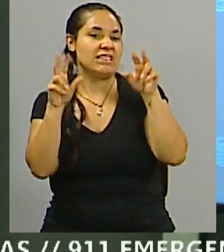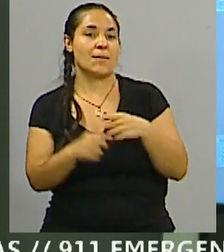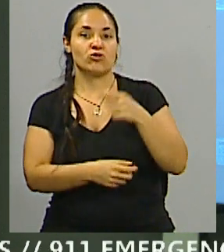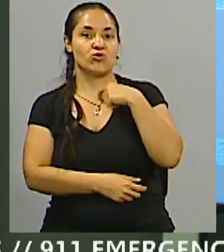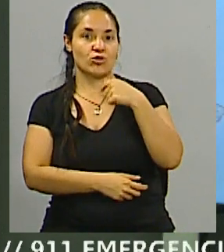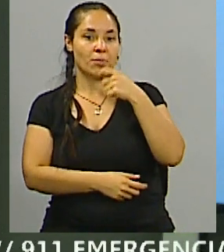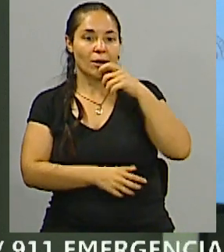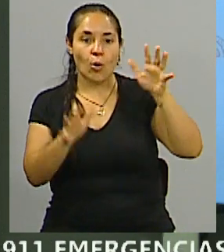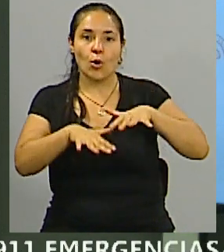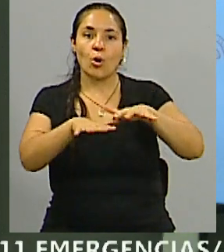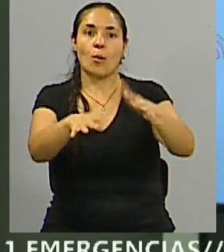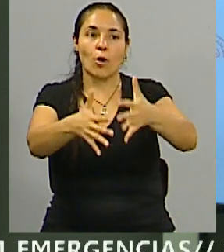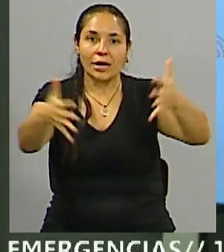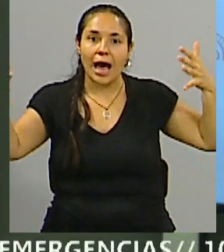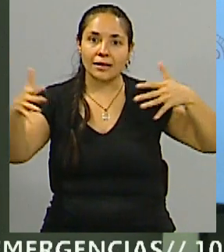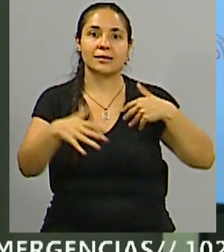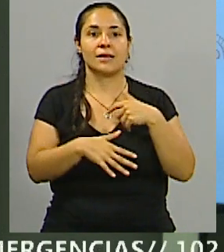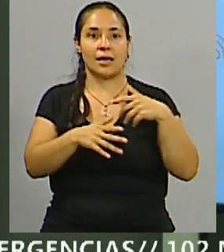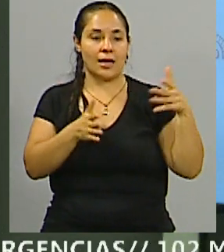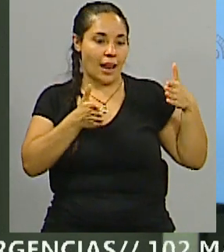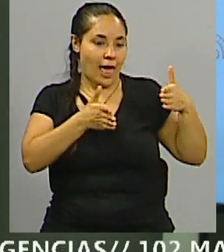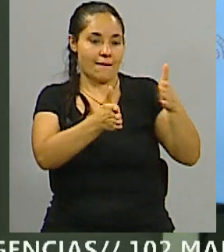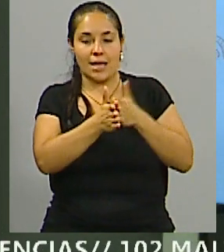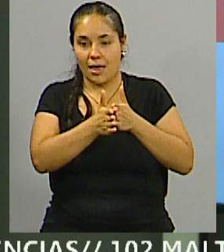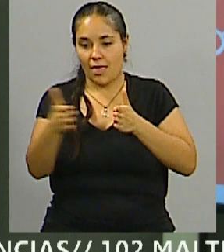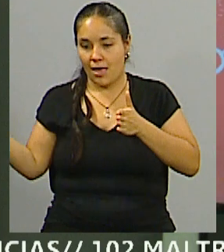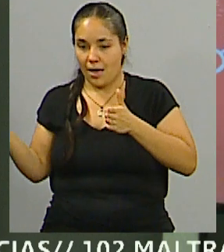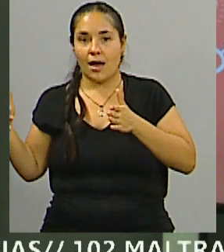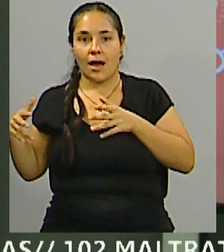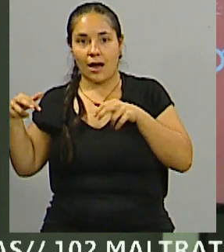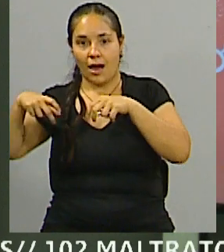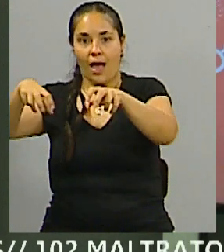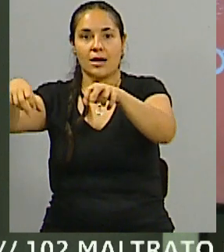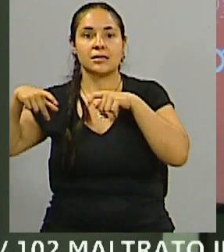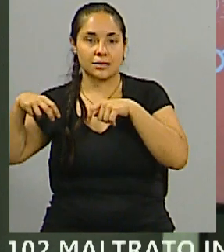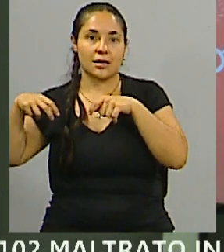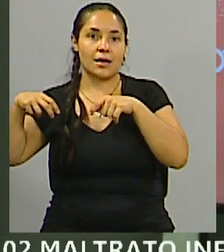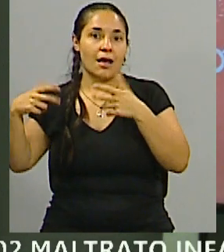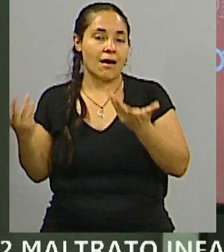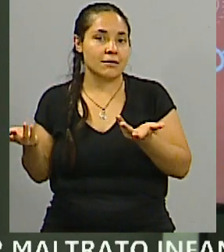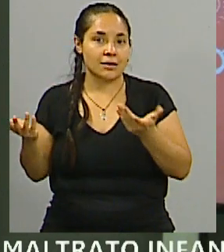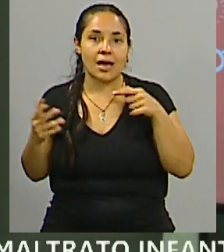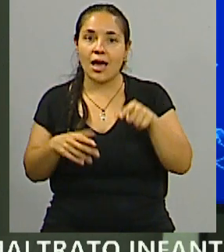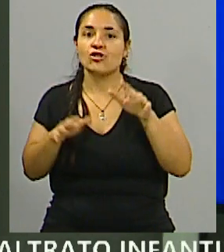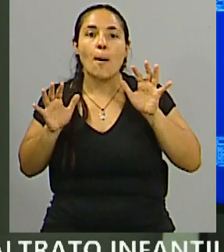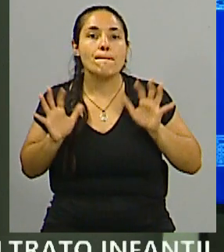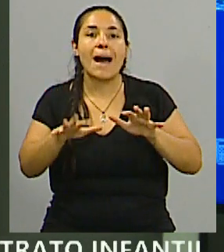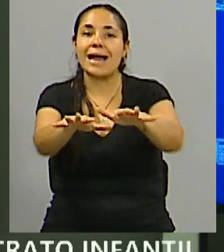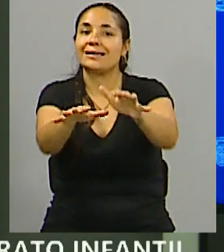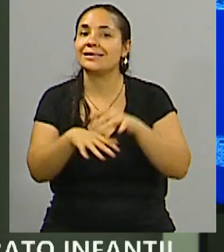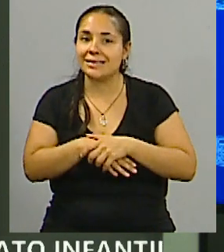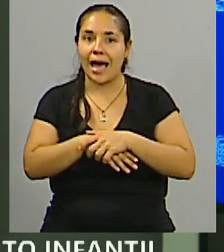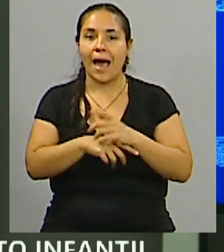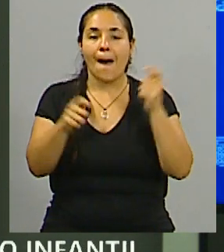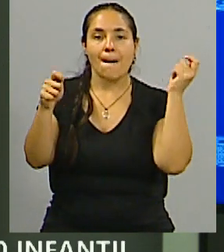un grupo grande de personas que no entramos en la vereda, caminemos por la calle para llegar del punto A al punto B. Eso no es un piquete.